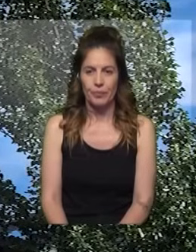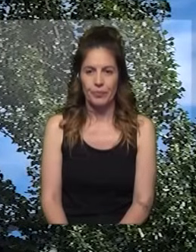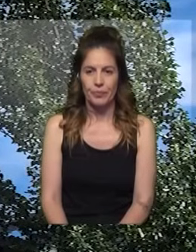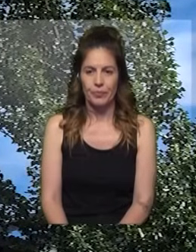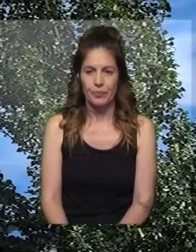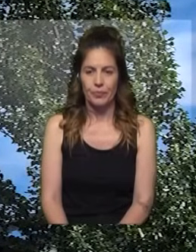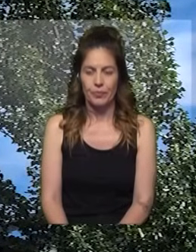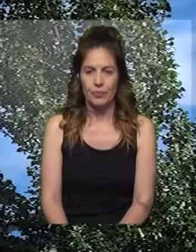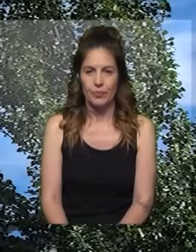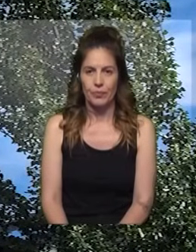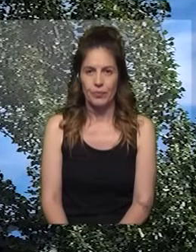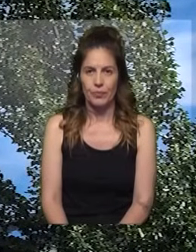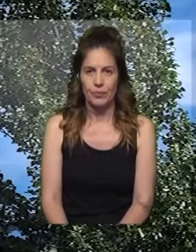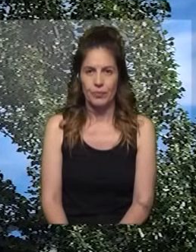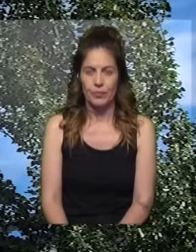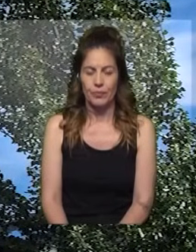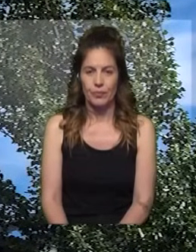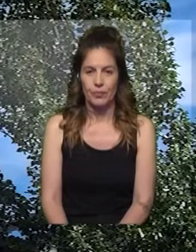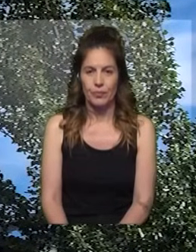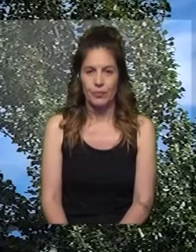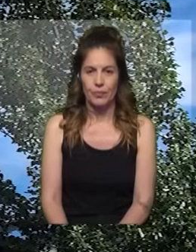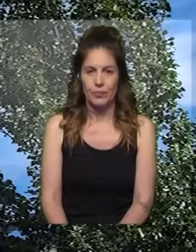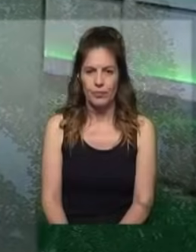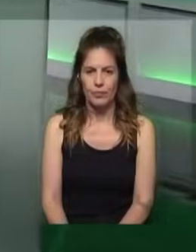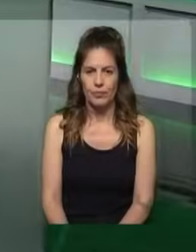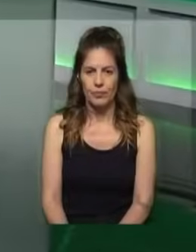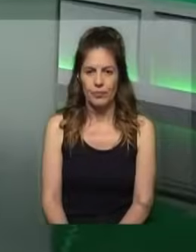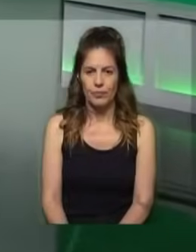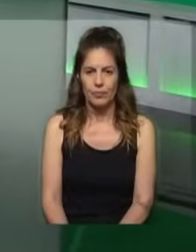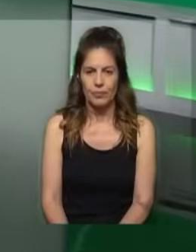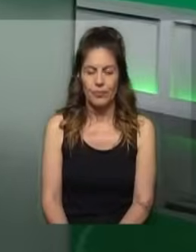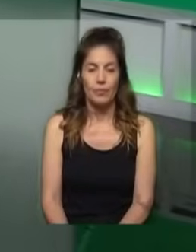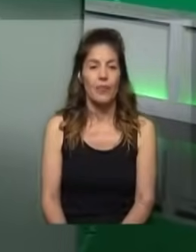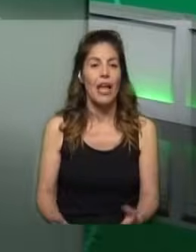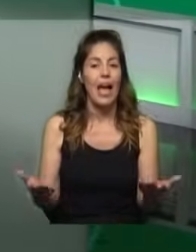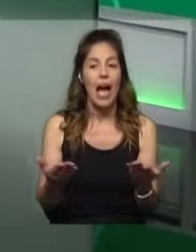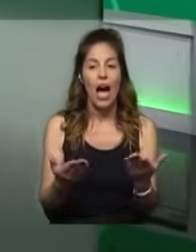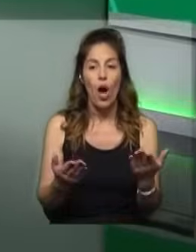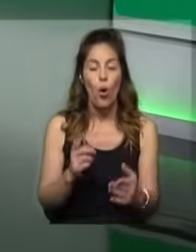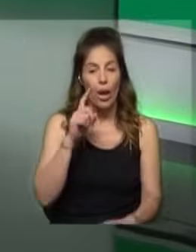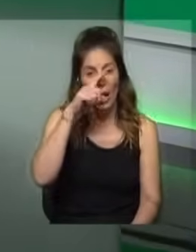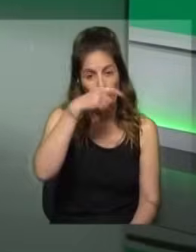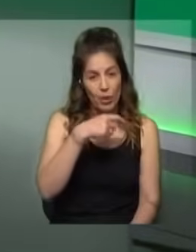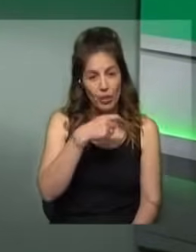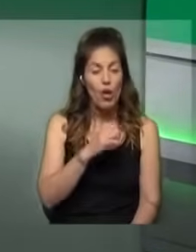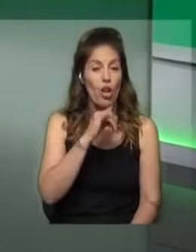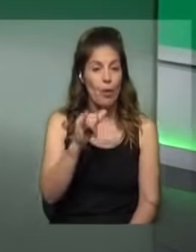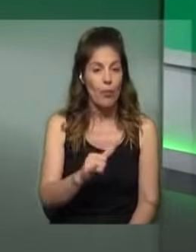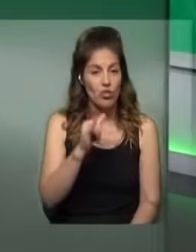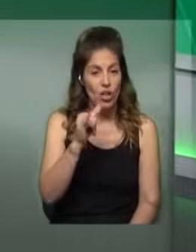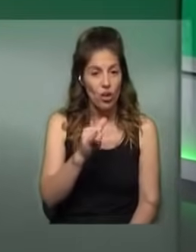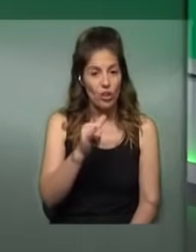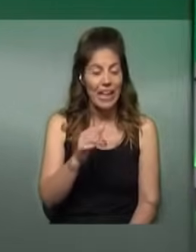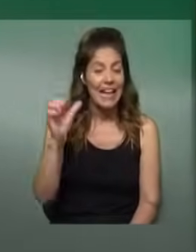de historias mercado de historia ahora agenda montevidiana porque la dila frenteamplista Patricia Soria